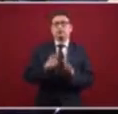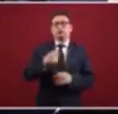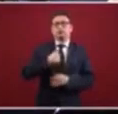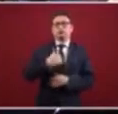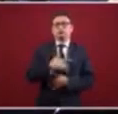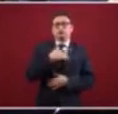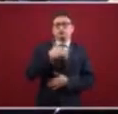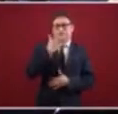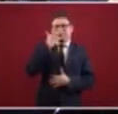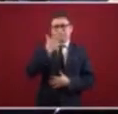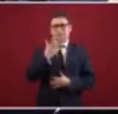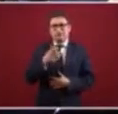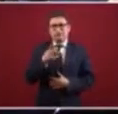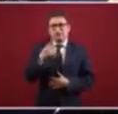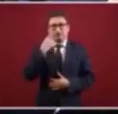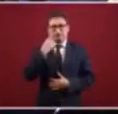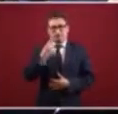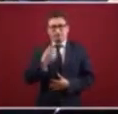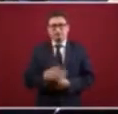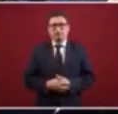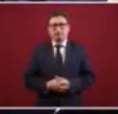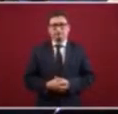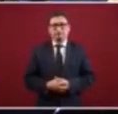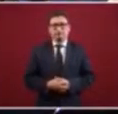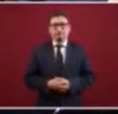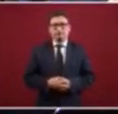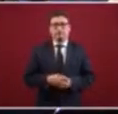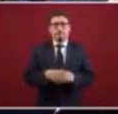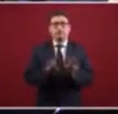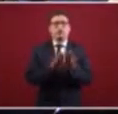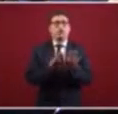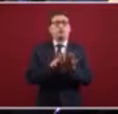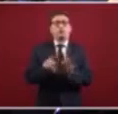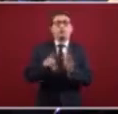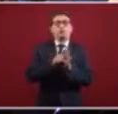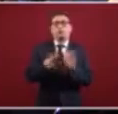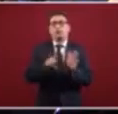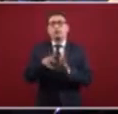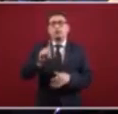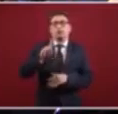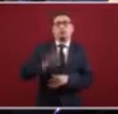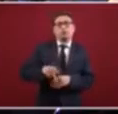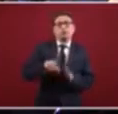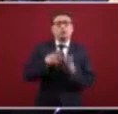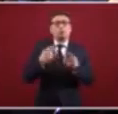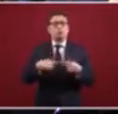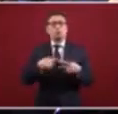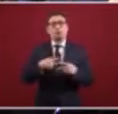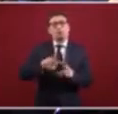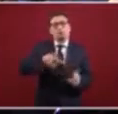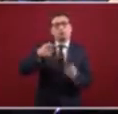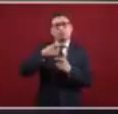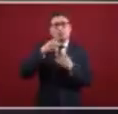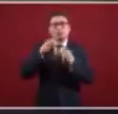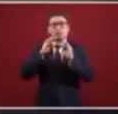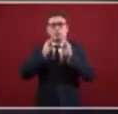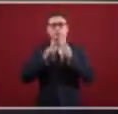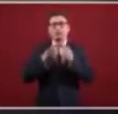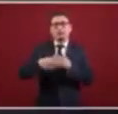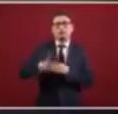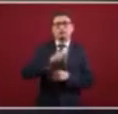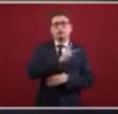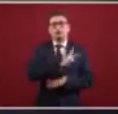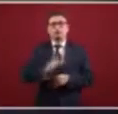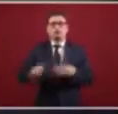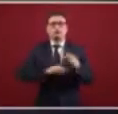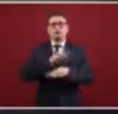esta conferencia? Fíjense. Imagínese, prensa prostituida, prensa sicaria, y aparte hay que sumar a todos los periodistas que